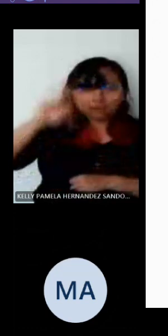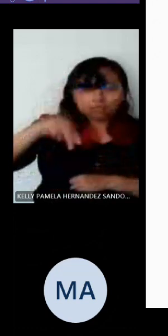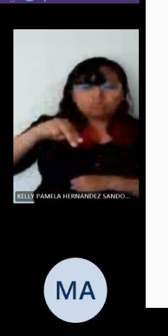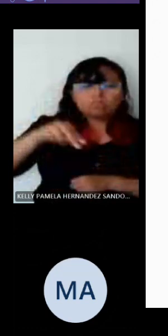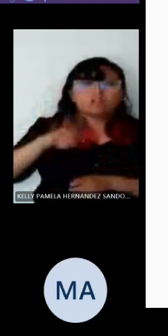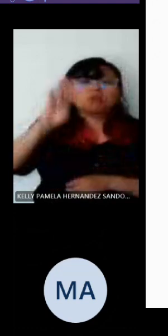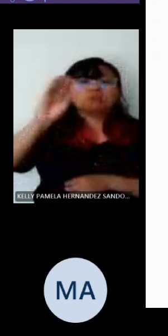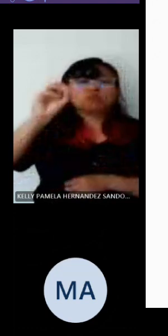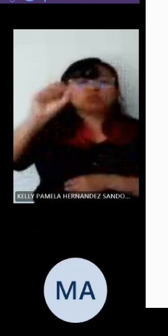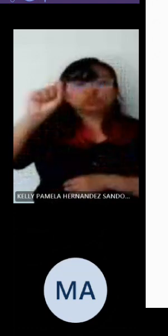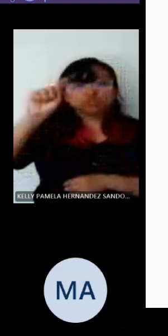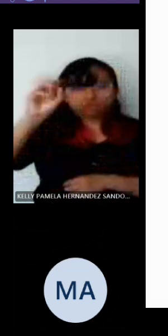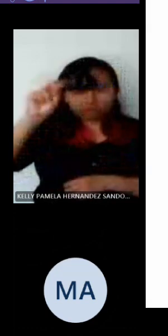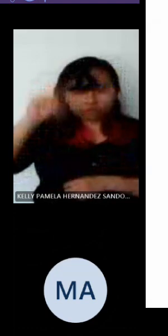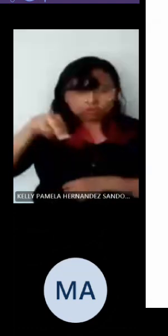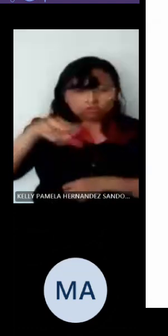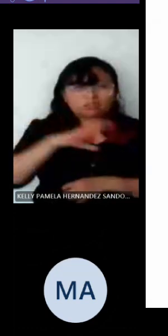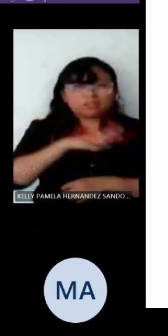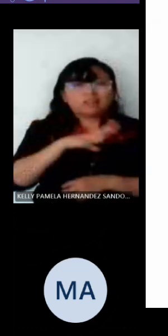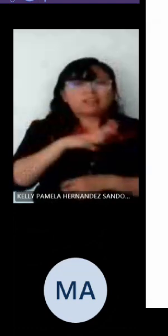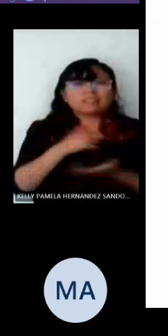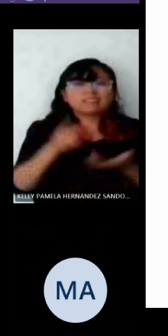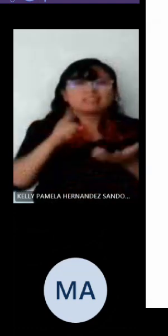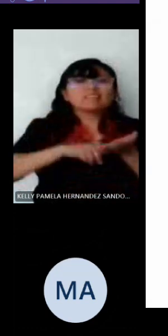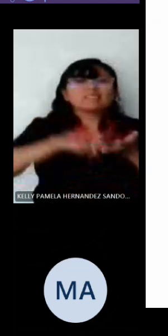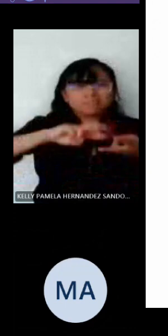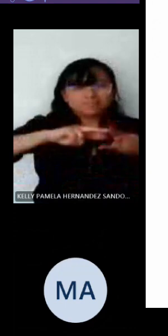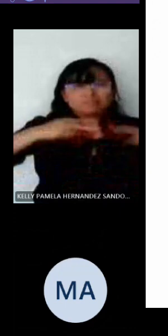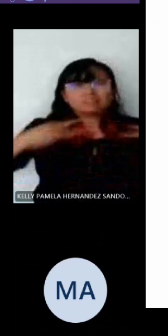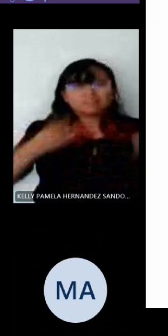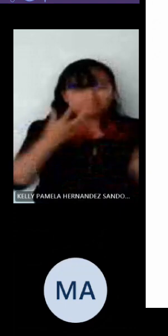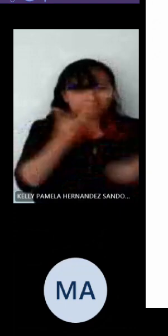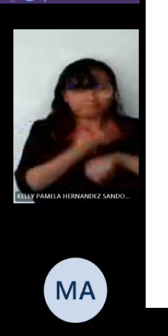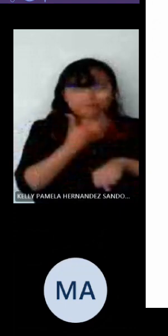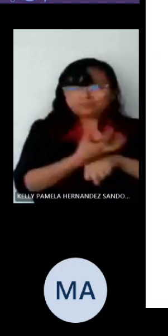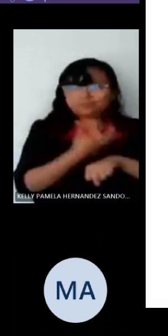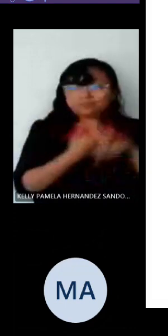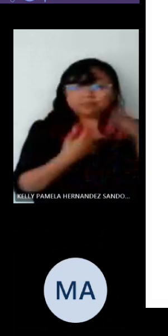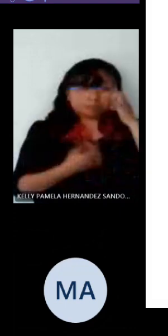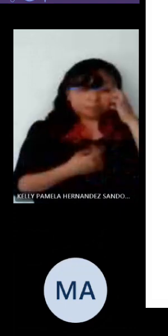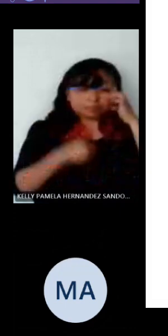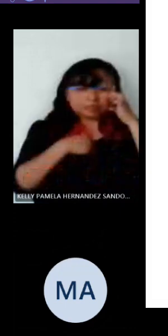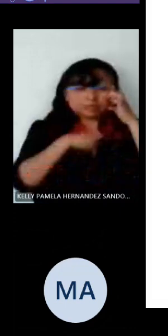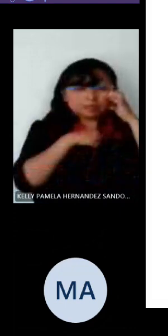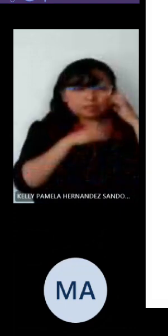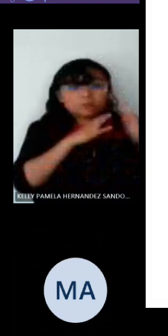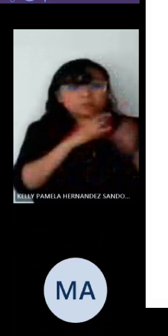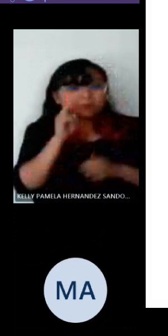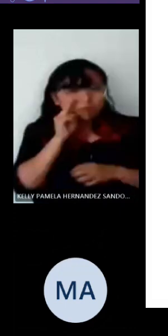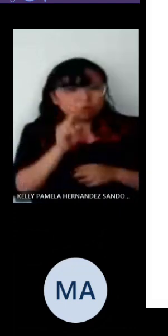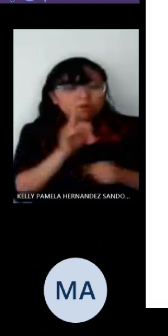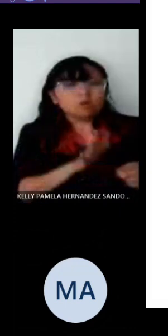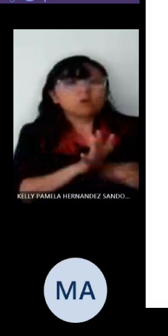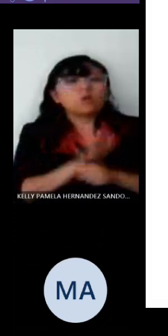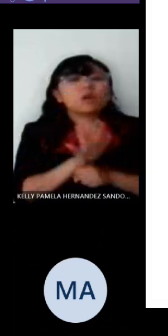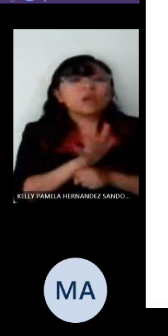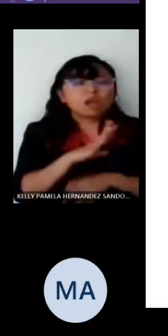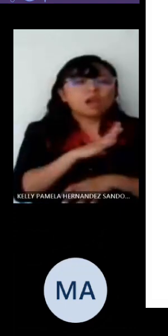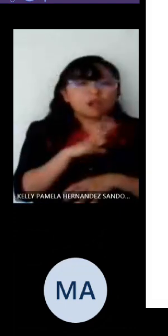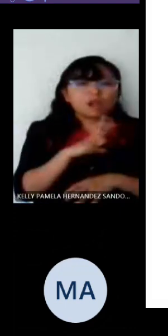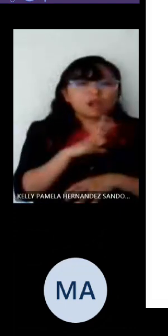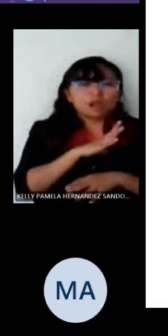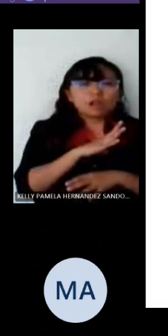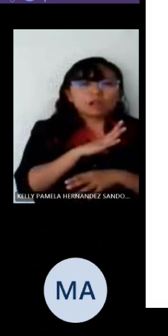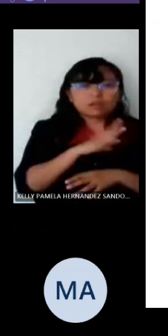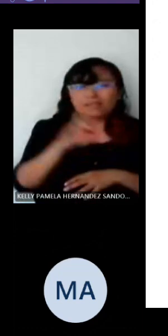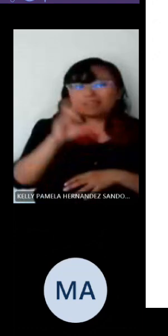haciendo la parte molecular en Estados Unidos, y podemos ver, por ejemplo, cuáles son los hallazgos que hemos visto en estos